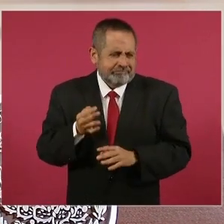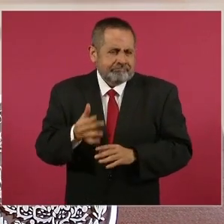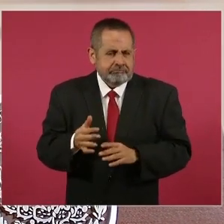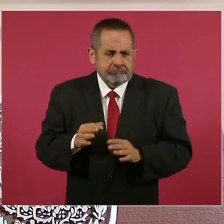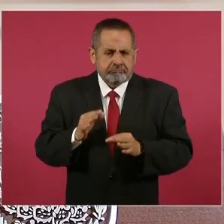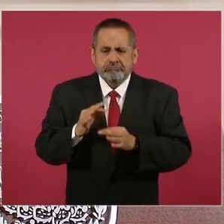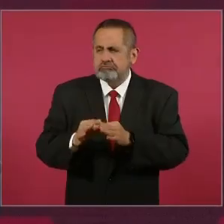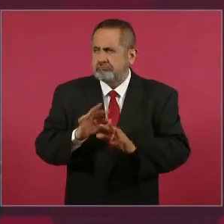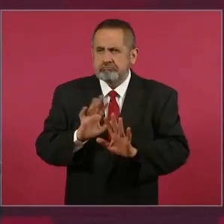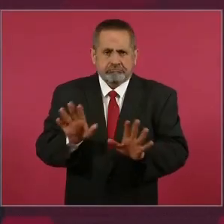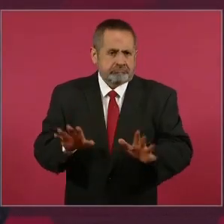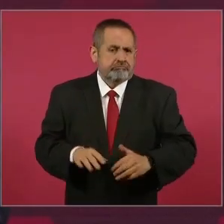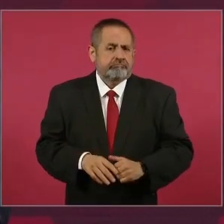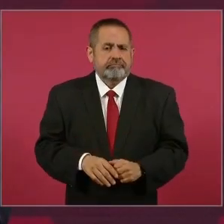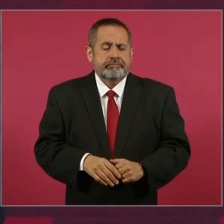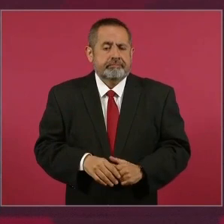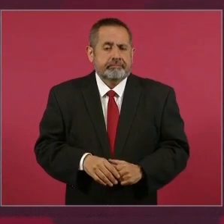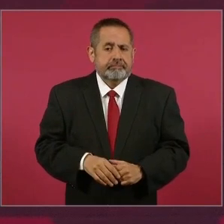eléctrico